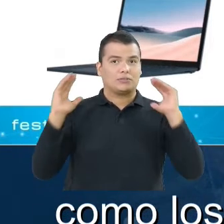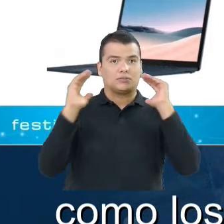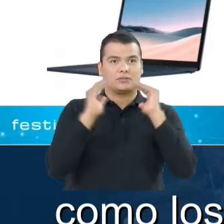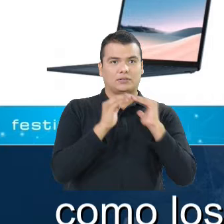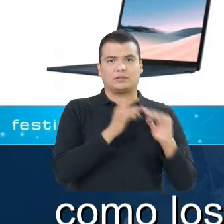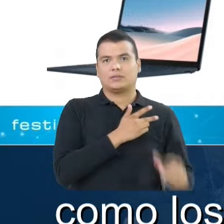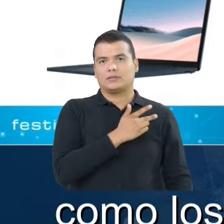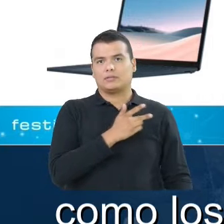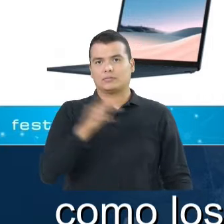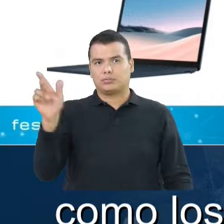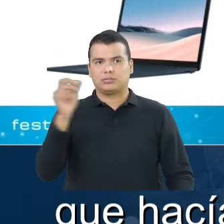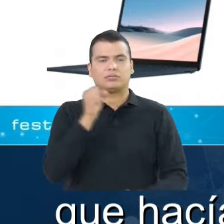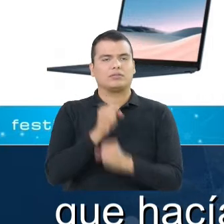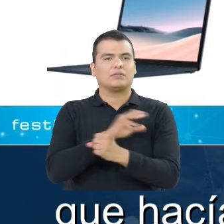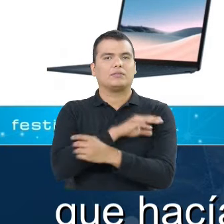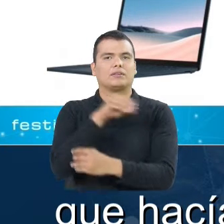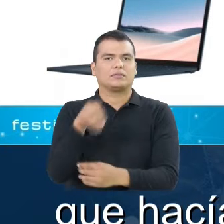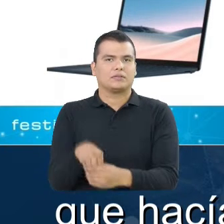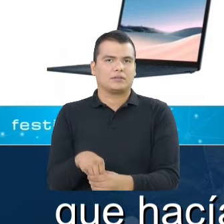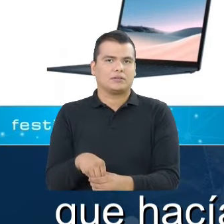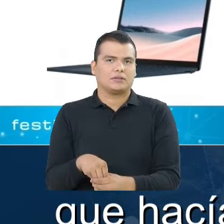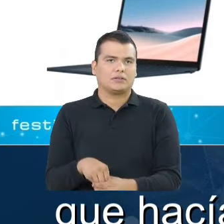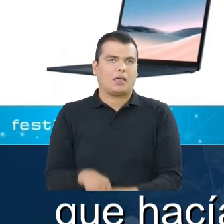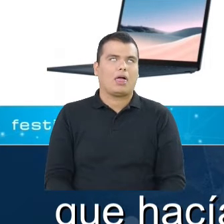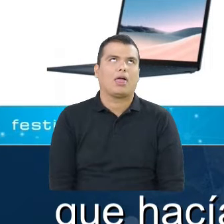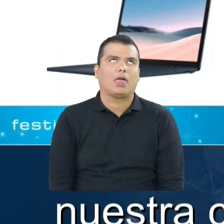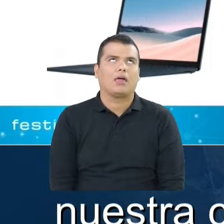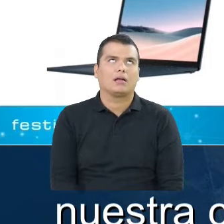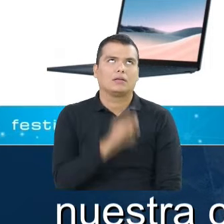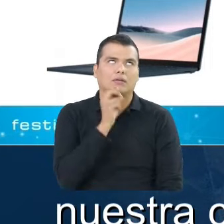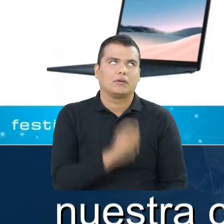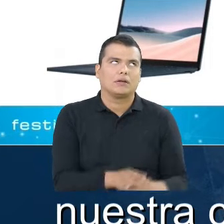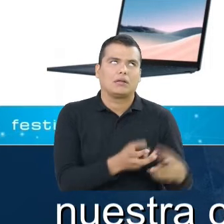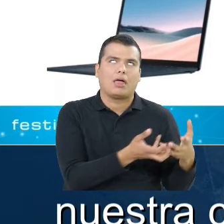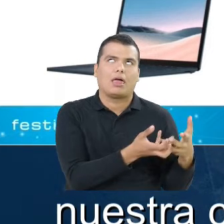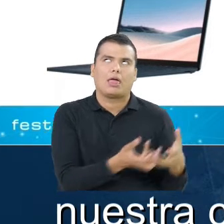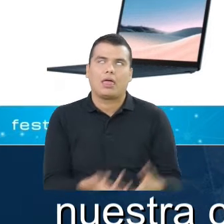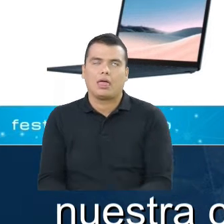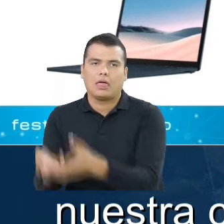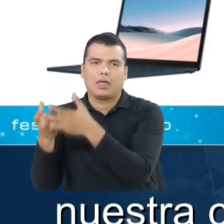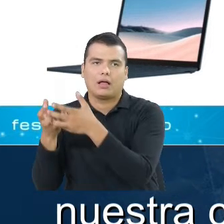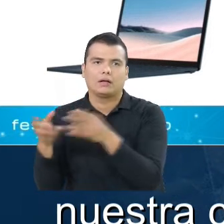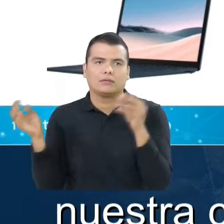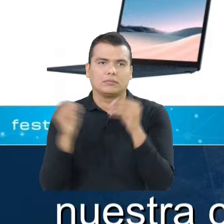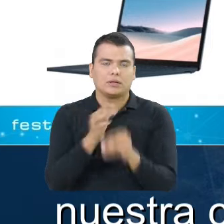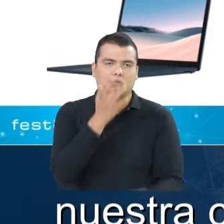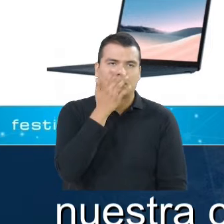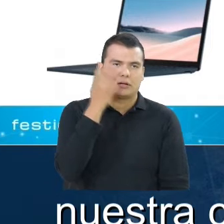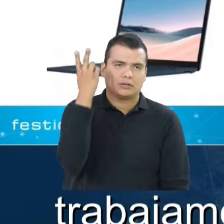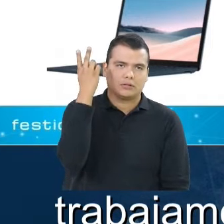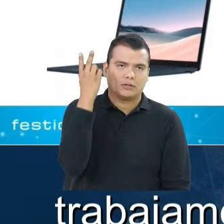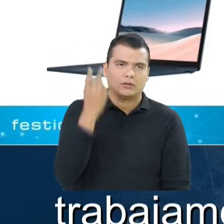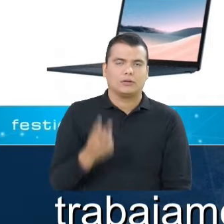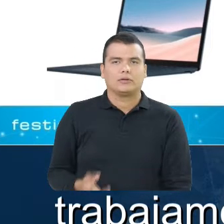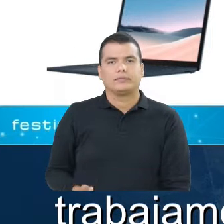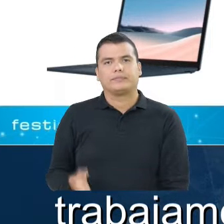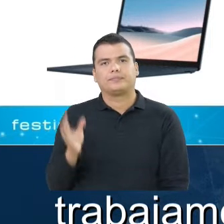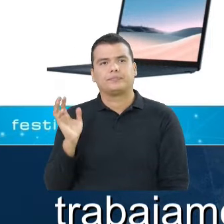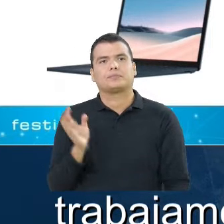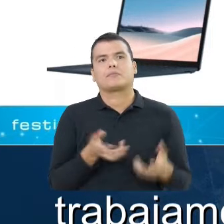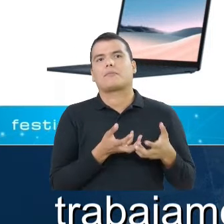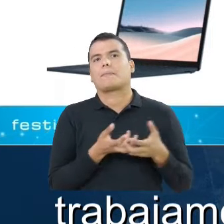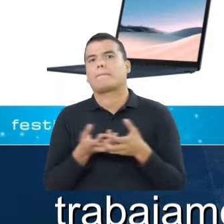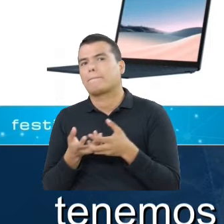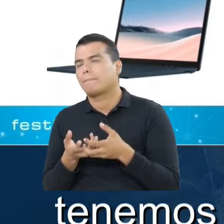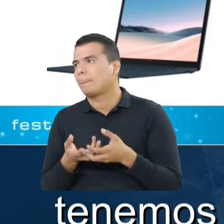al coworking donde trabajábamos fuera una pesadilla. Tenemos además dos perros, llevábamos los perros, esto nos tocaba andar con